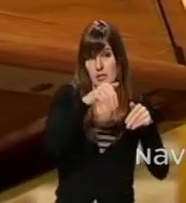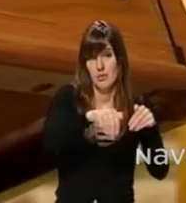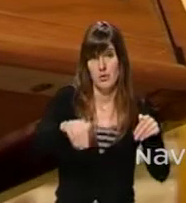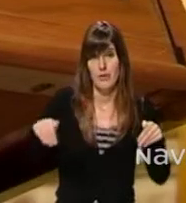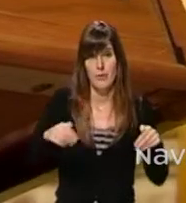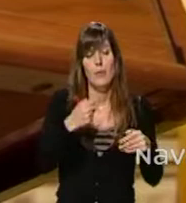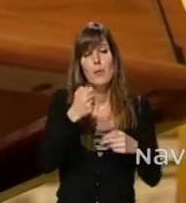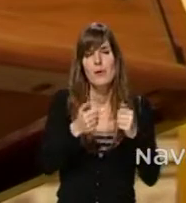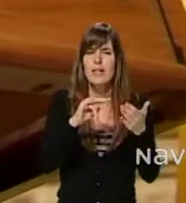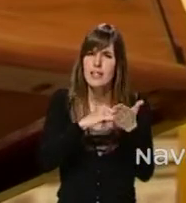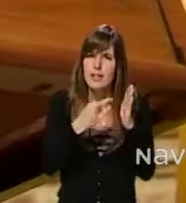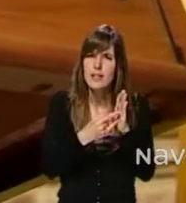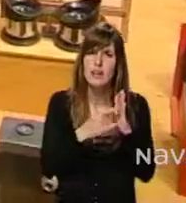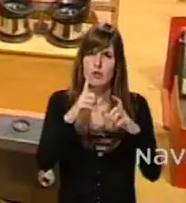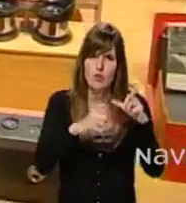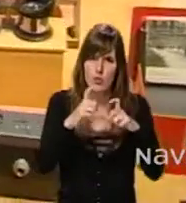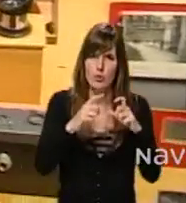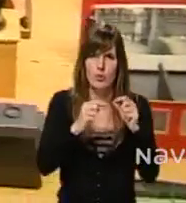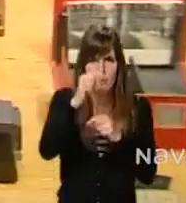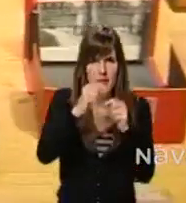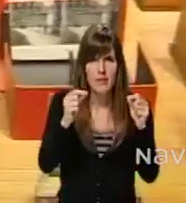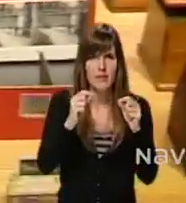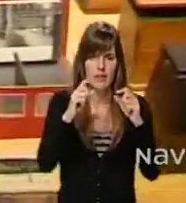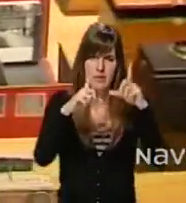de las del tamaño de las cámaras.